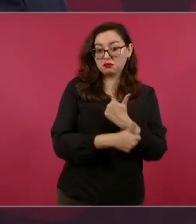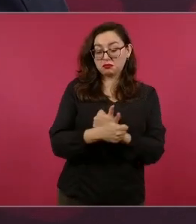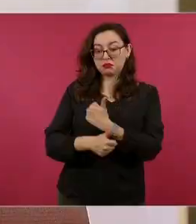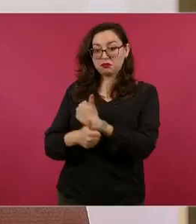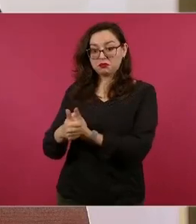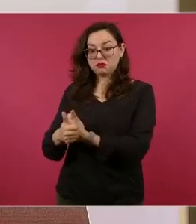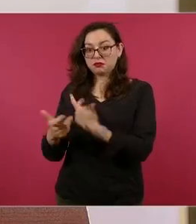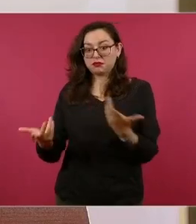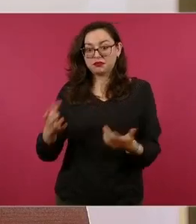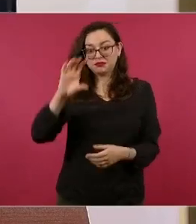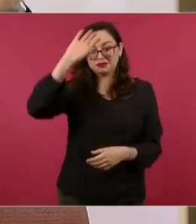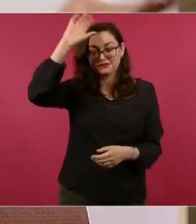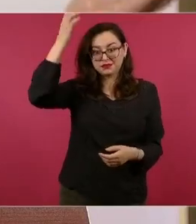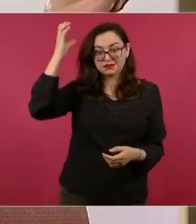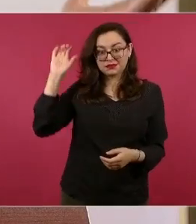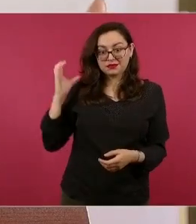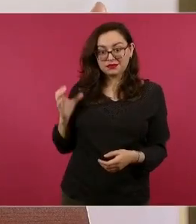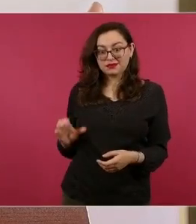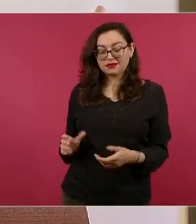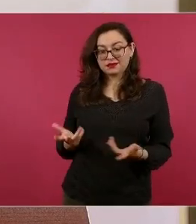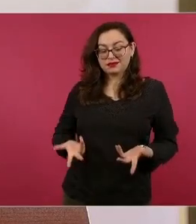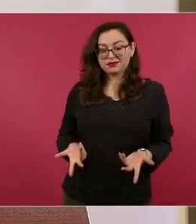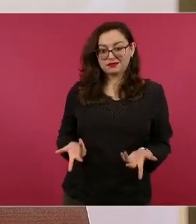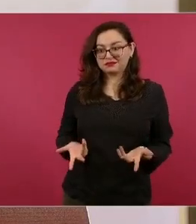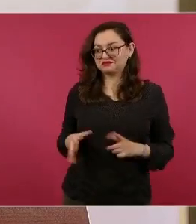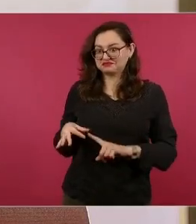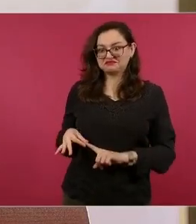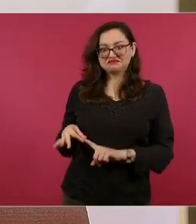que la conozco desde hace más de 30 años.